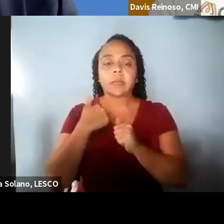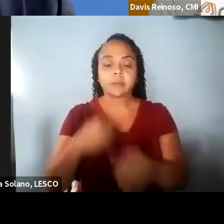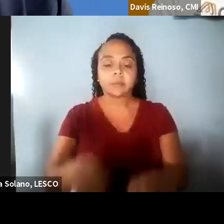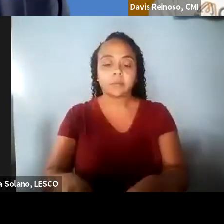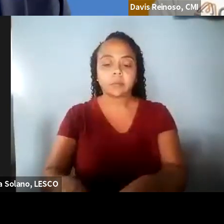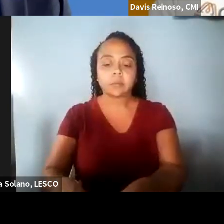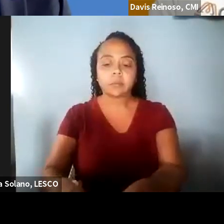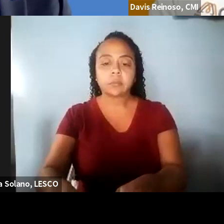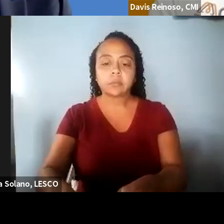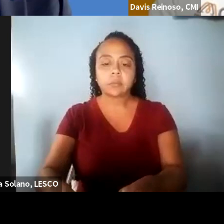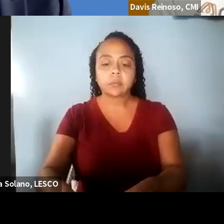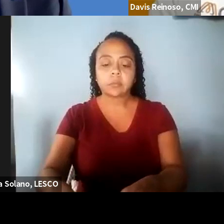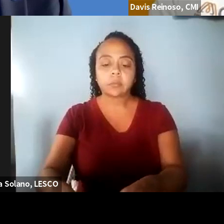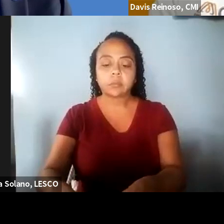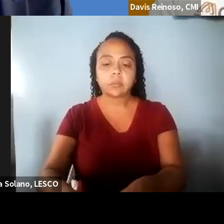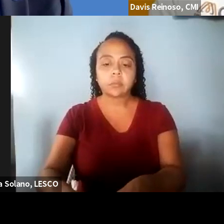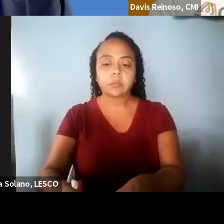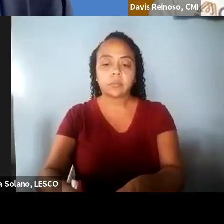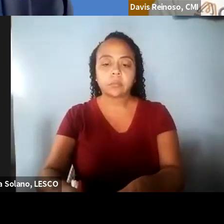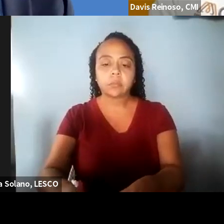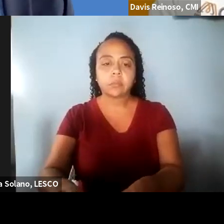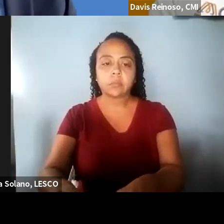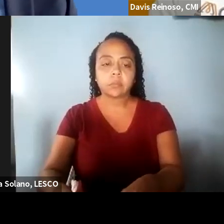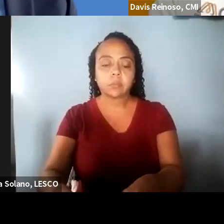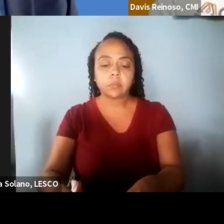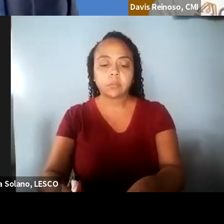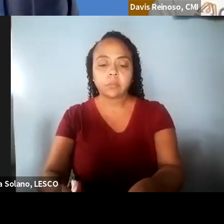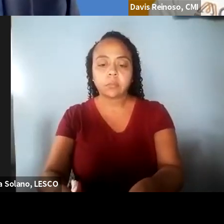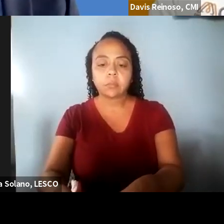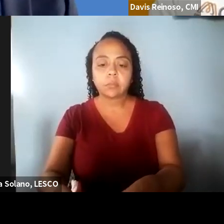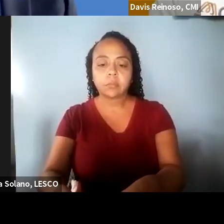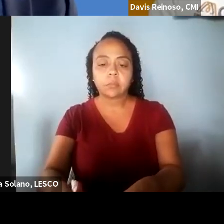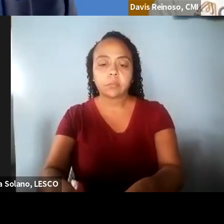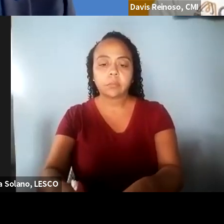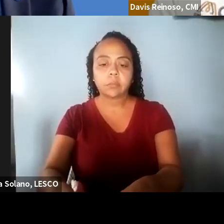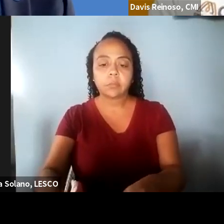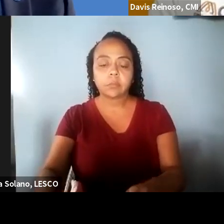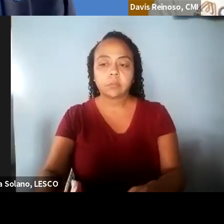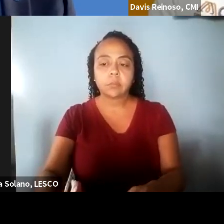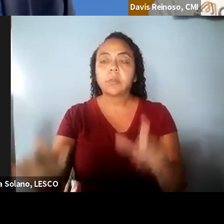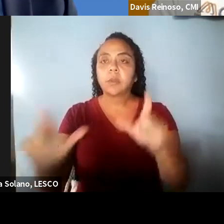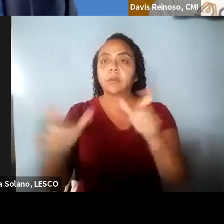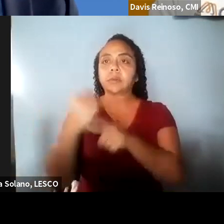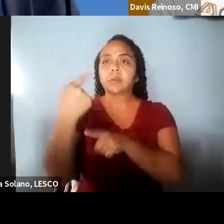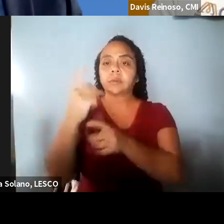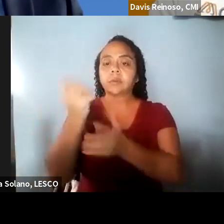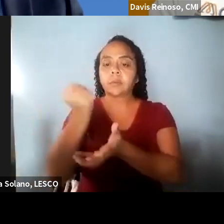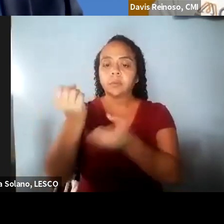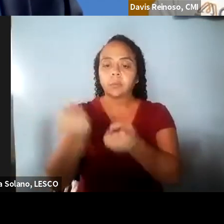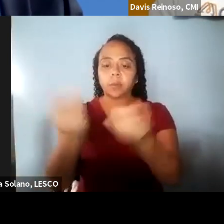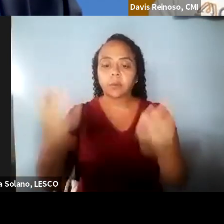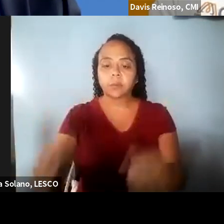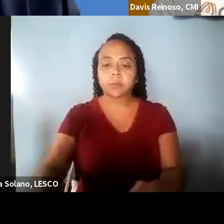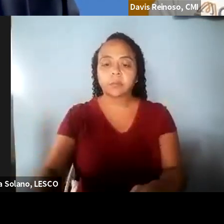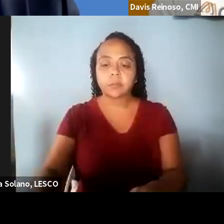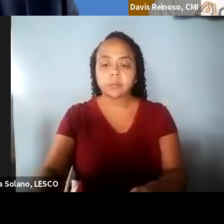centroamericano de administración pública para colaborar sobre reducción de riesgos en inversión pública pero también creo